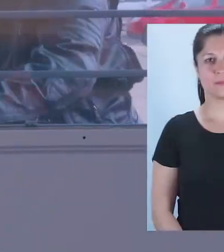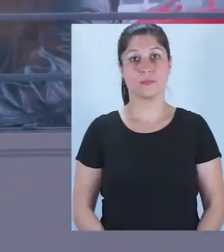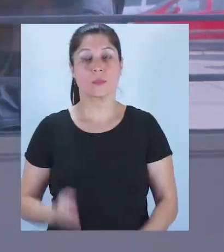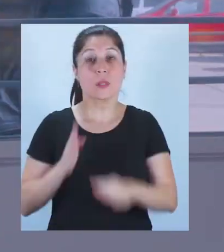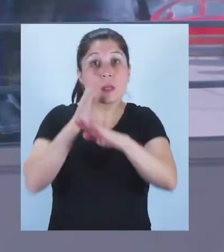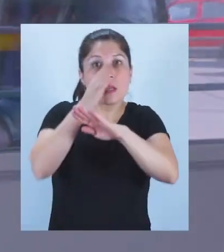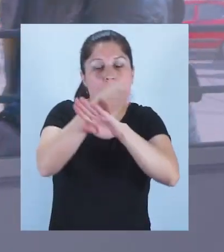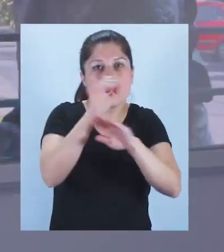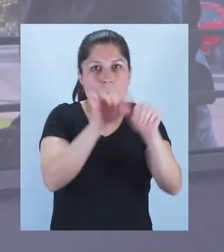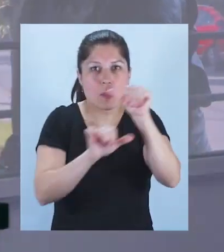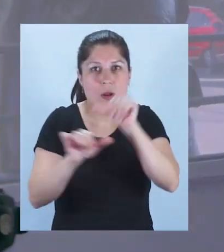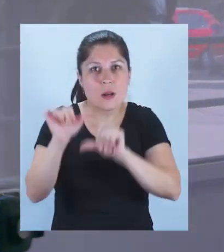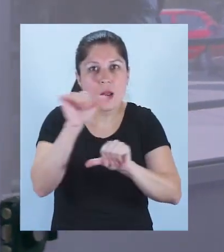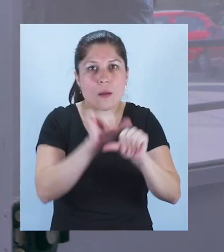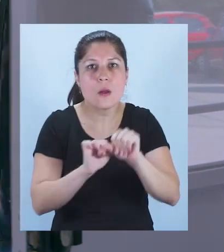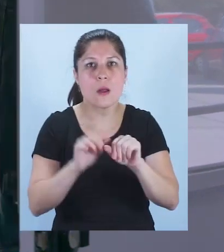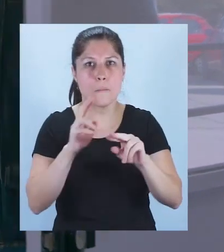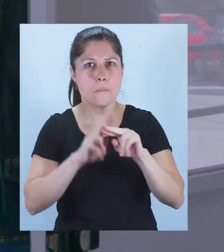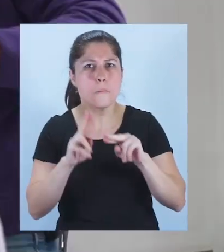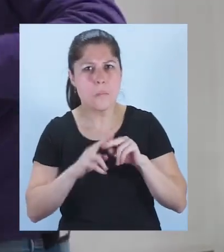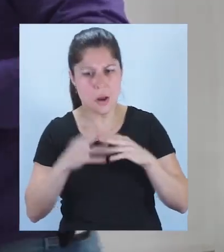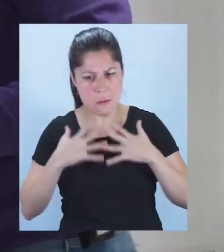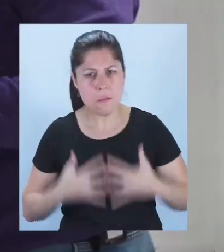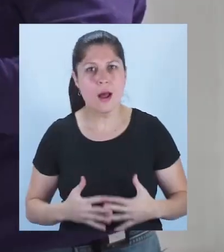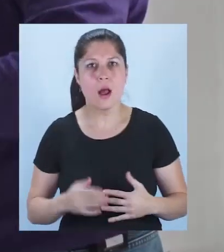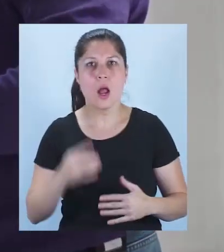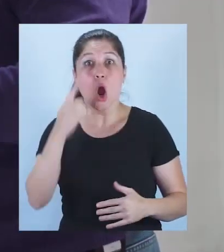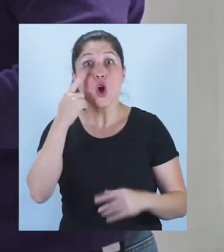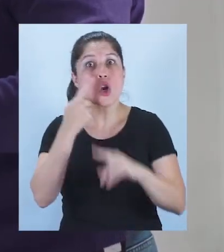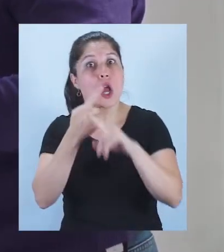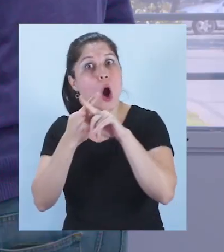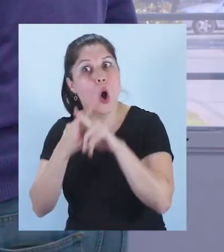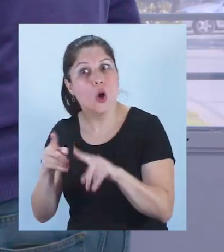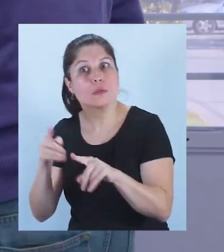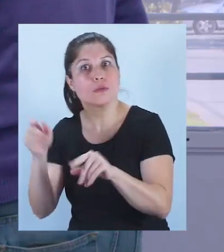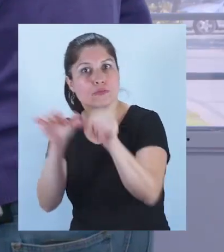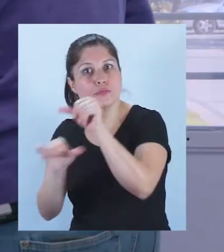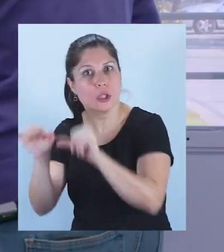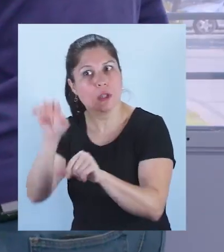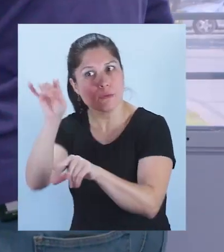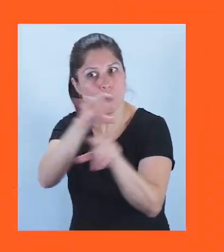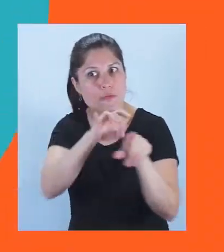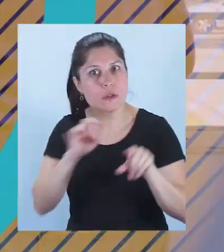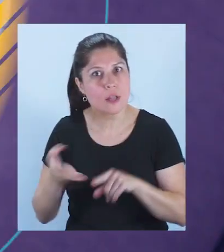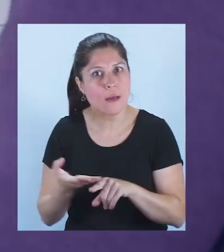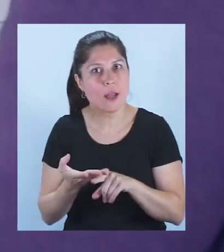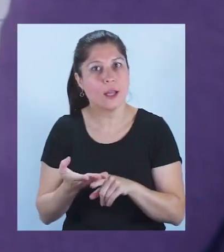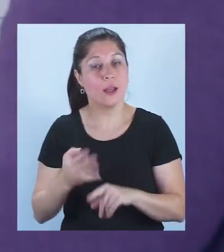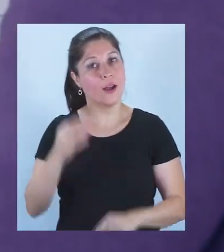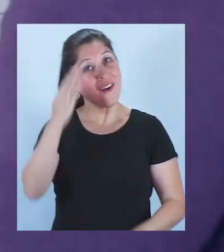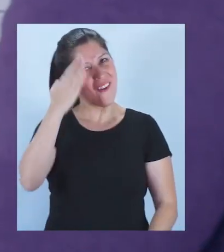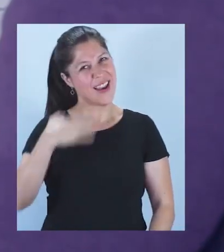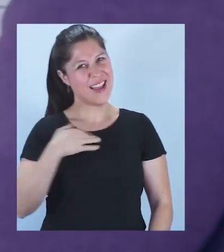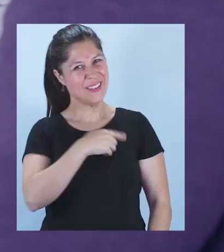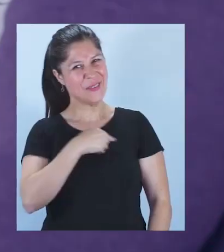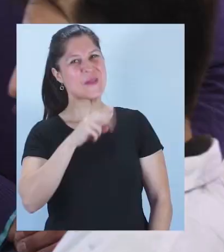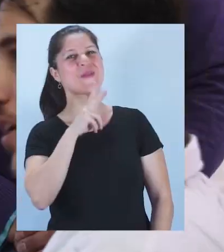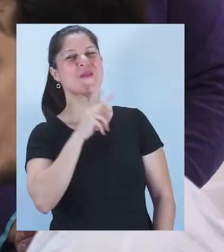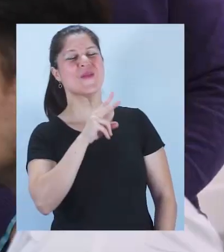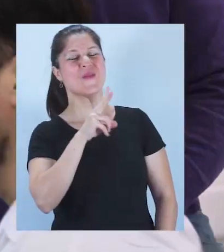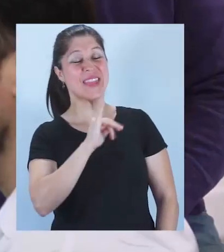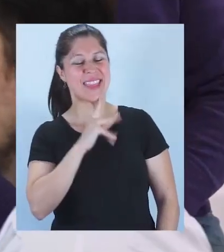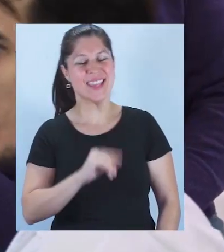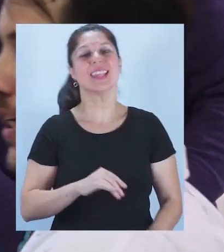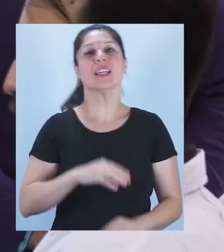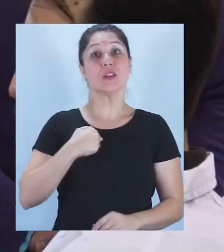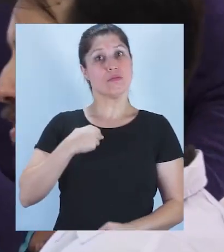Vamos. Entramos al laboratorio, nos preparamos y conocí a otros científicos para armar un robot. Hola, yo soy Viti.